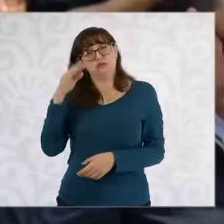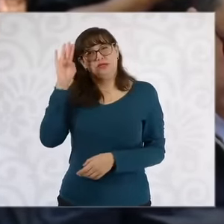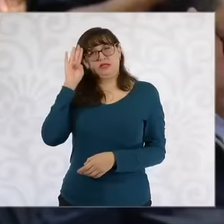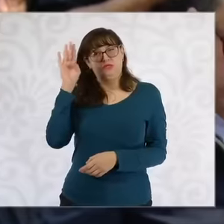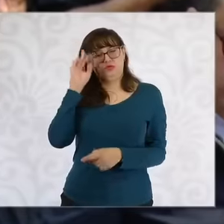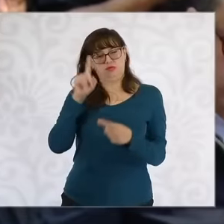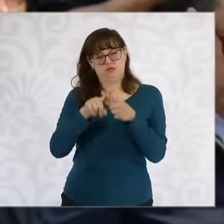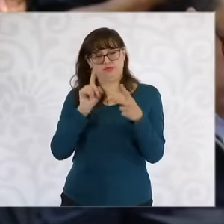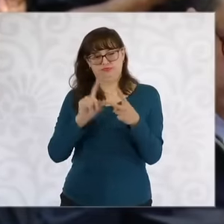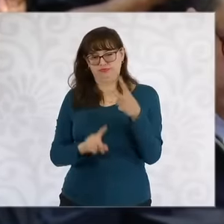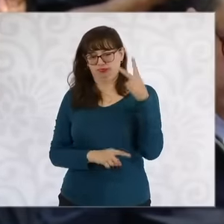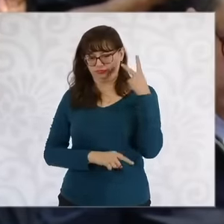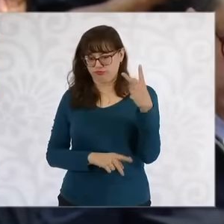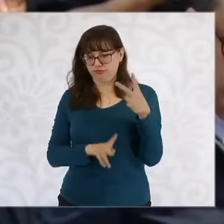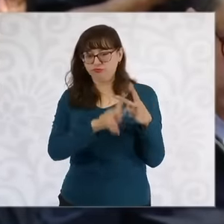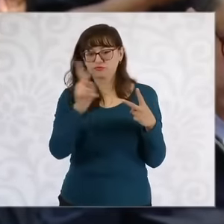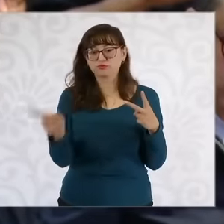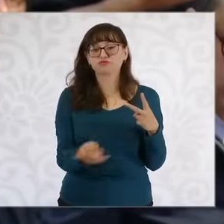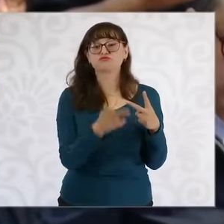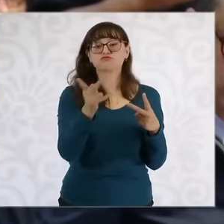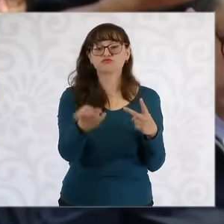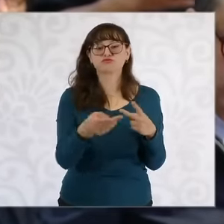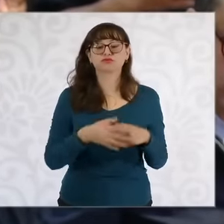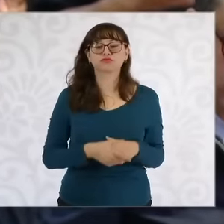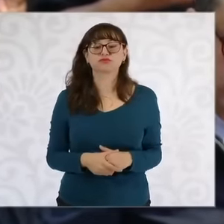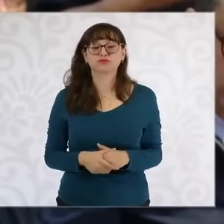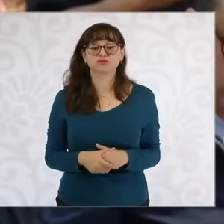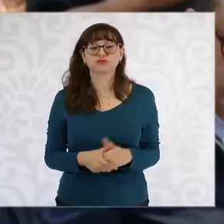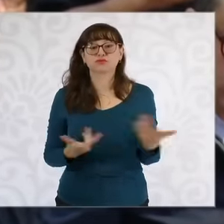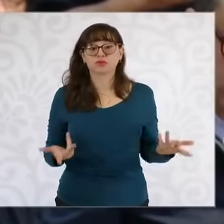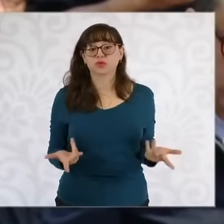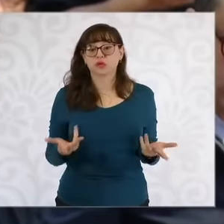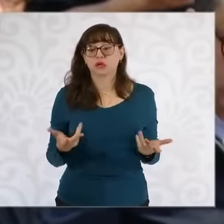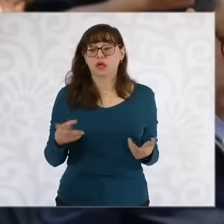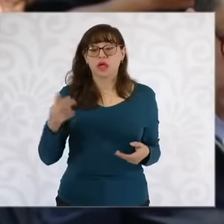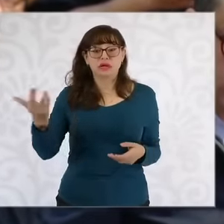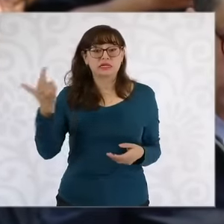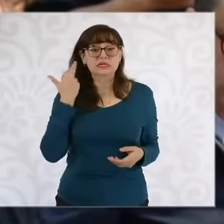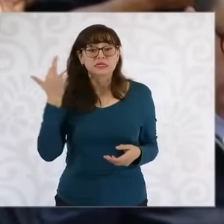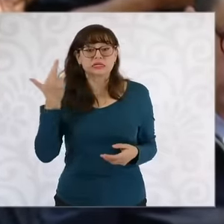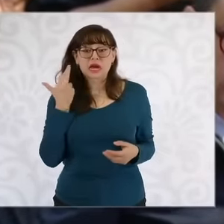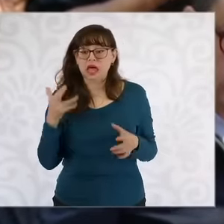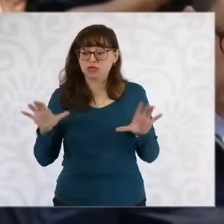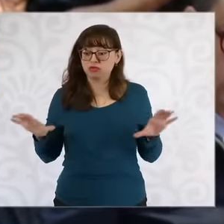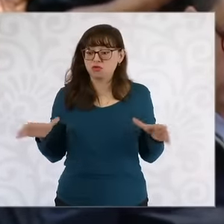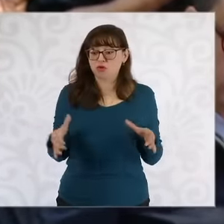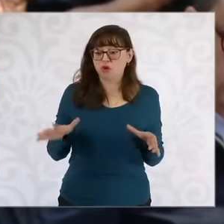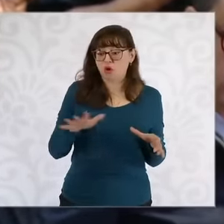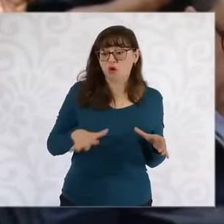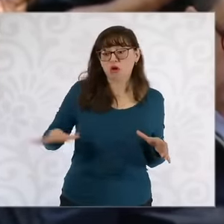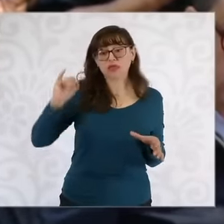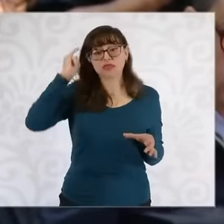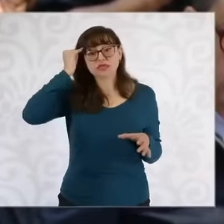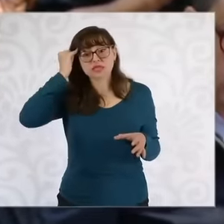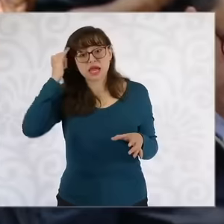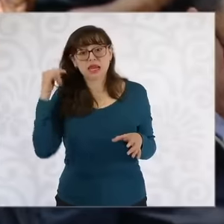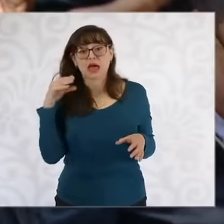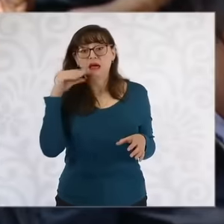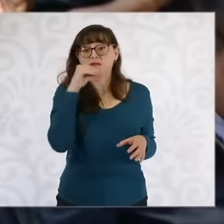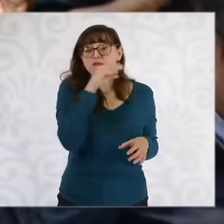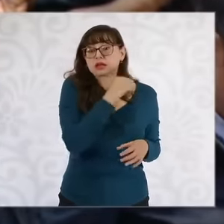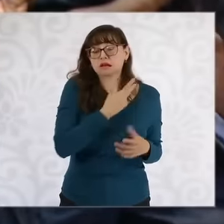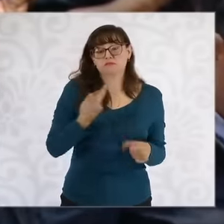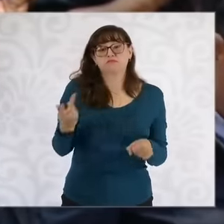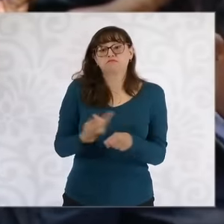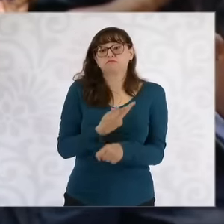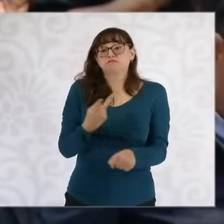Una, ¿qué pasará de la uso social comunitarias indígenas afrodescendiente? Dos, ¿cuál